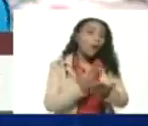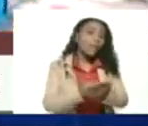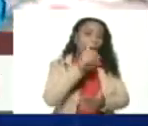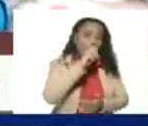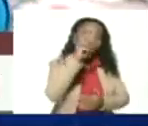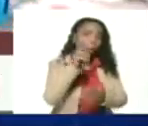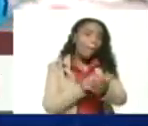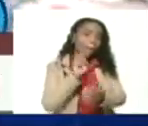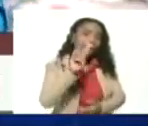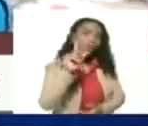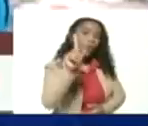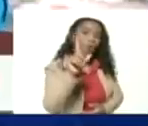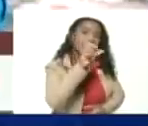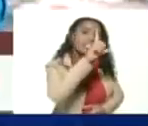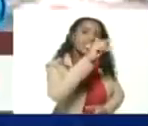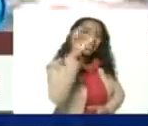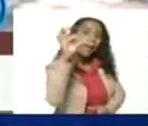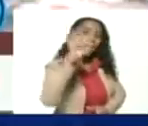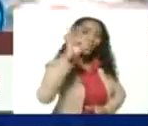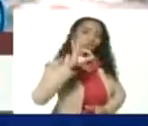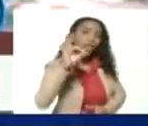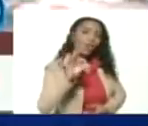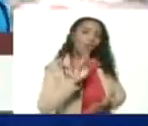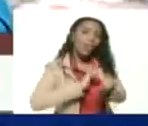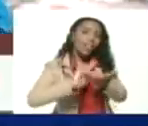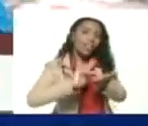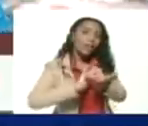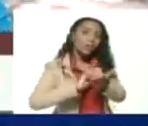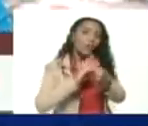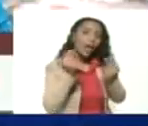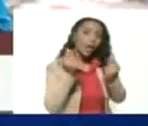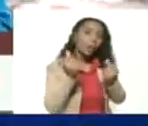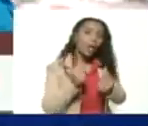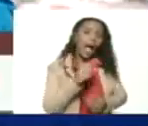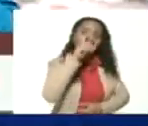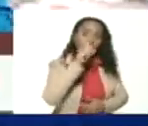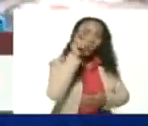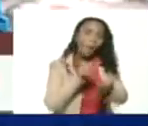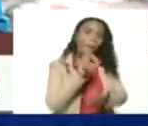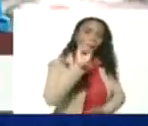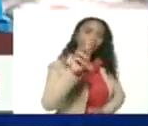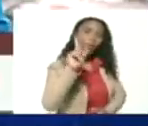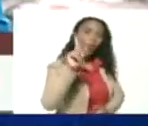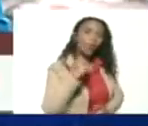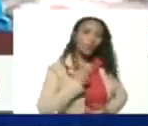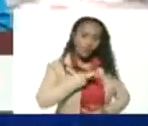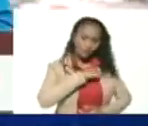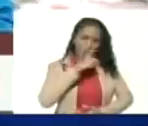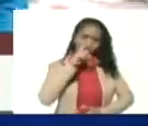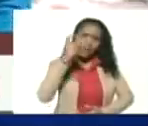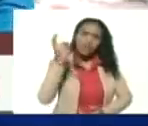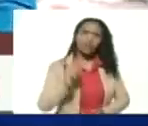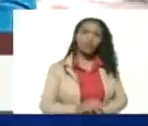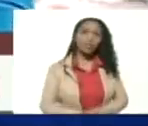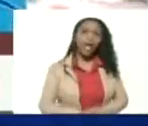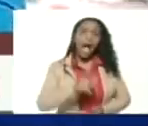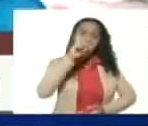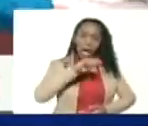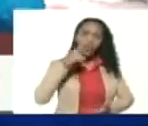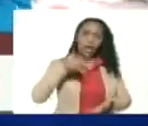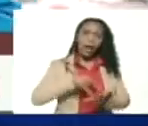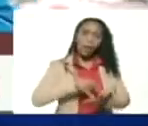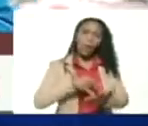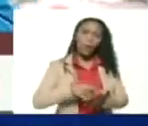2021 100% de digitalización de la economía. Año 2021 es nuestro año. El año de Carabobo, el